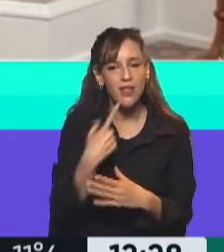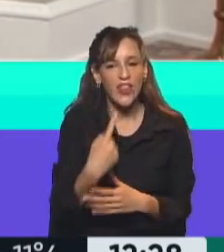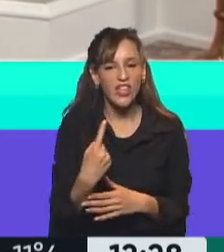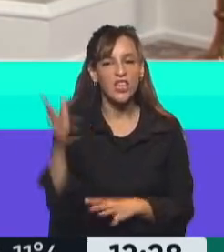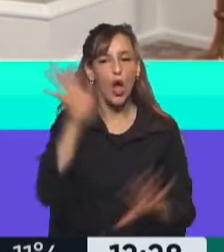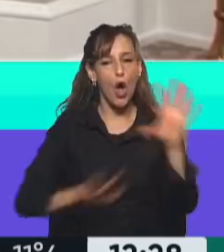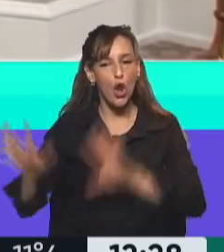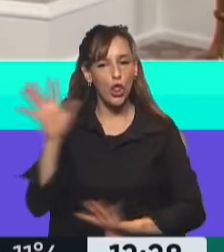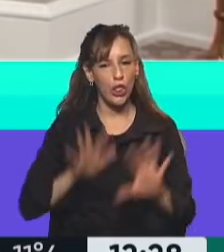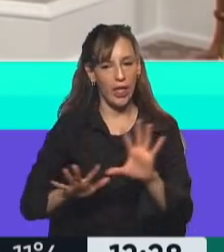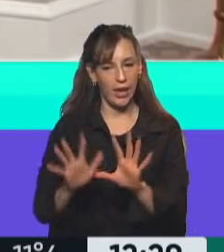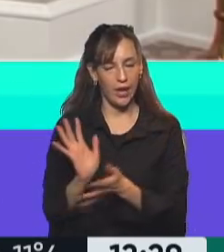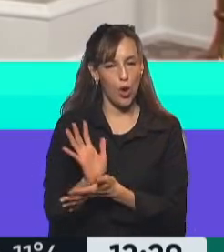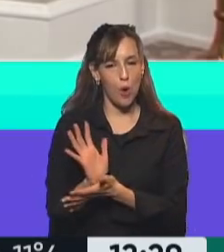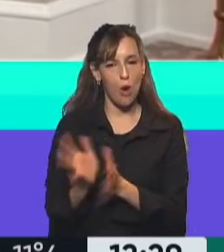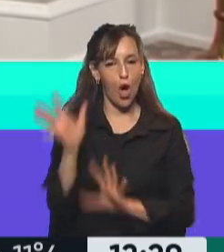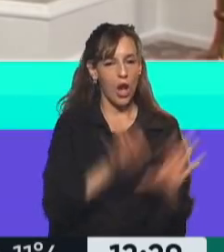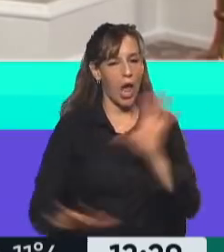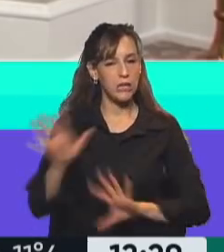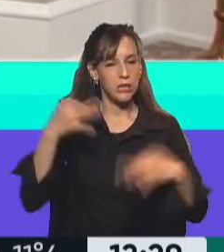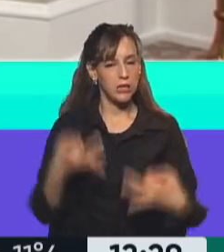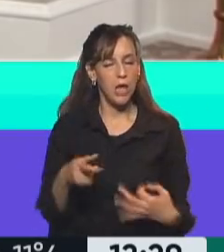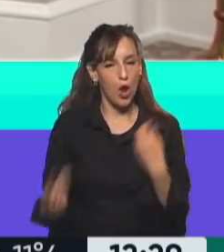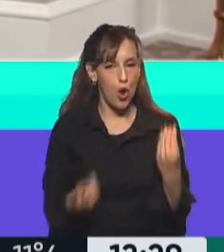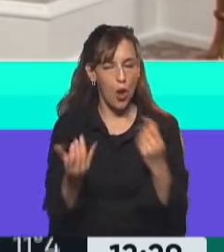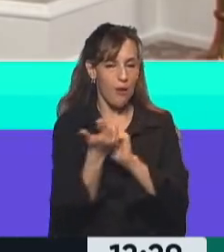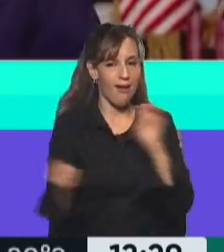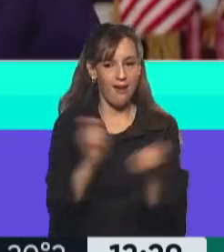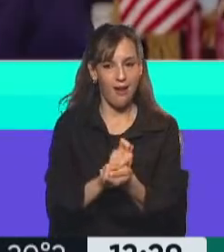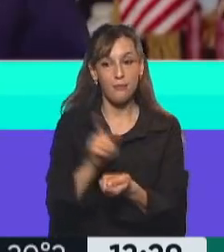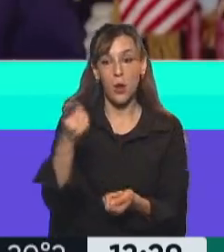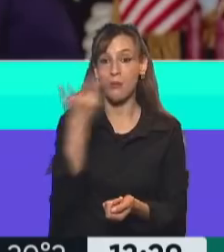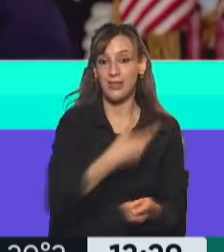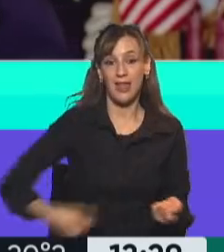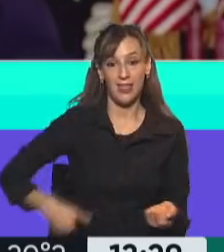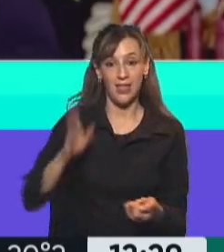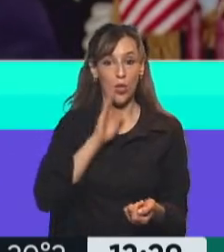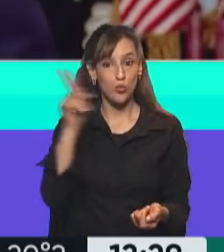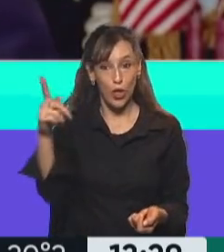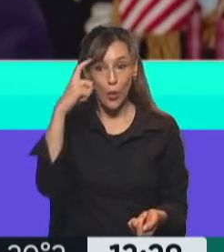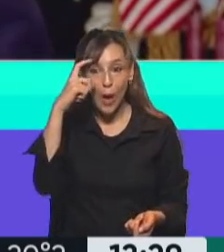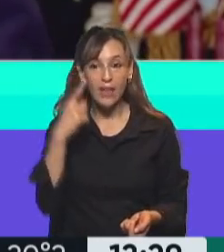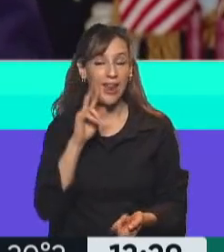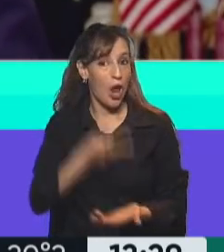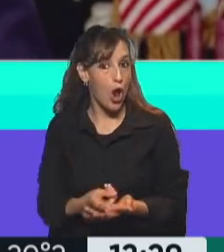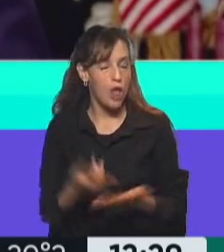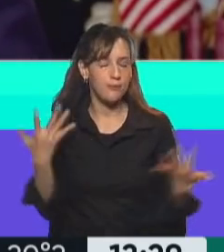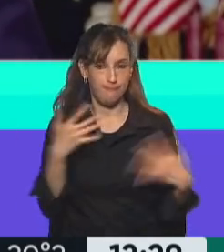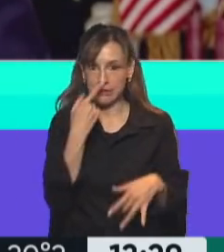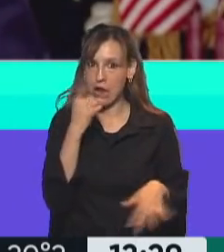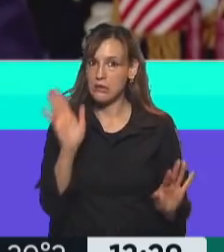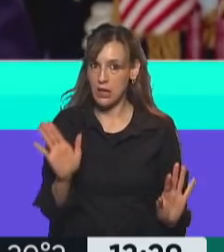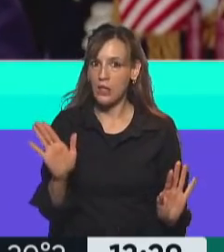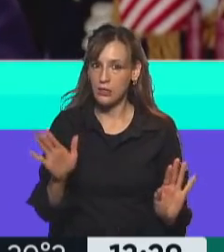internacional cambió rotundamente, pero que lo reconozca el presidente de los Estados Unidos, creo que es un dato interesante. Lo que dijo es en